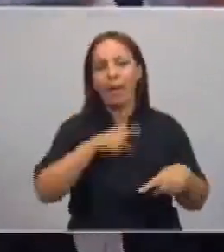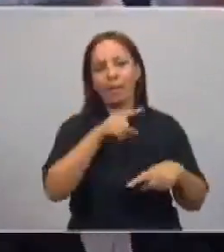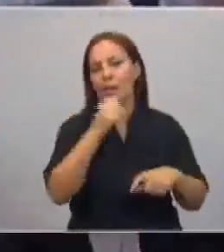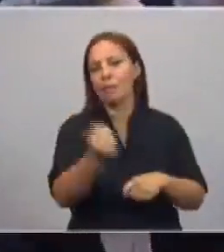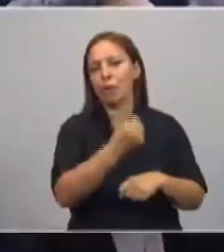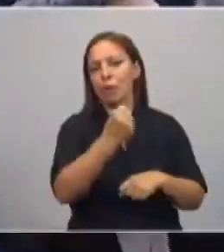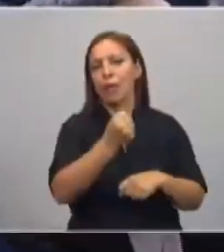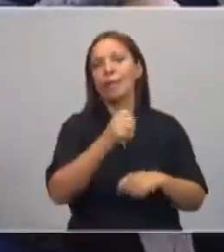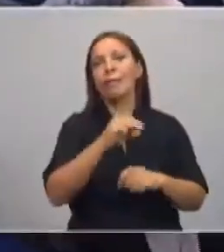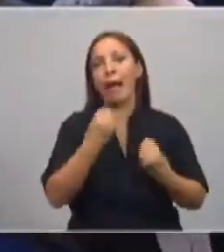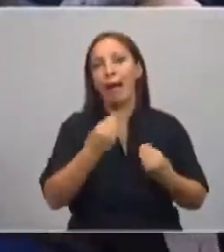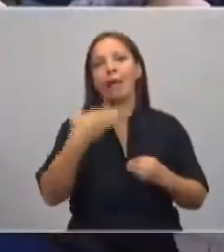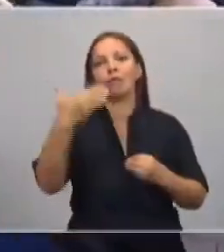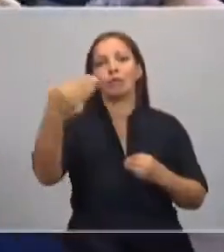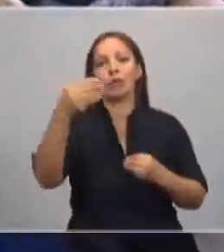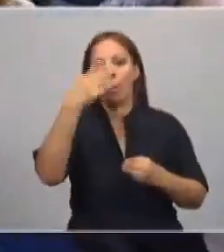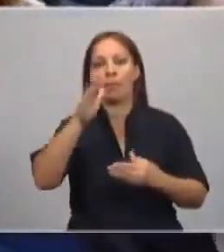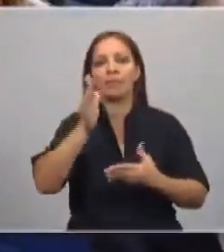exigir.